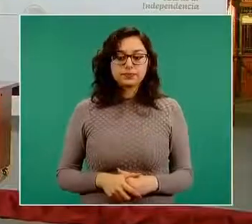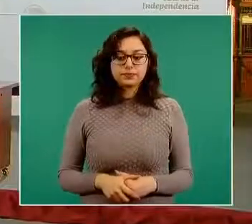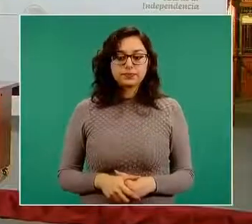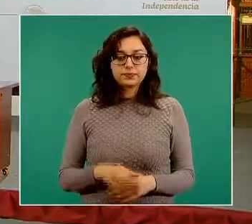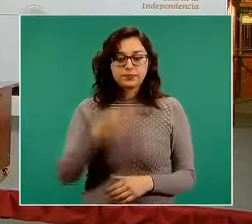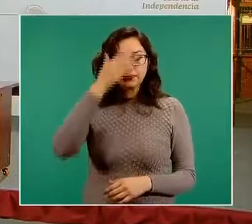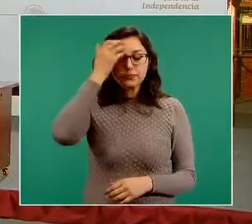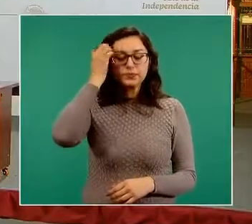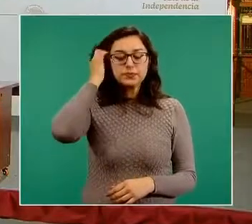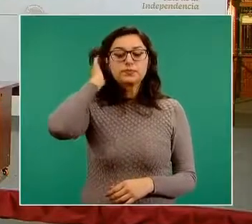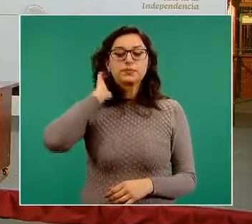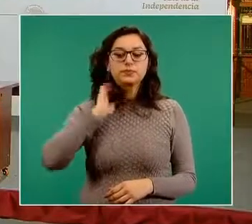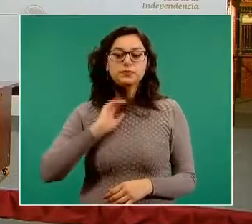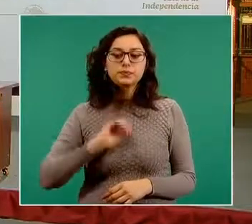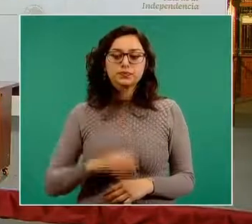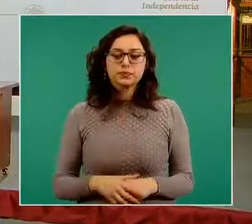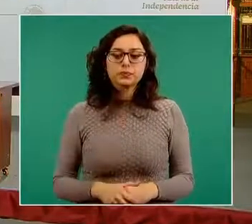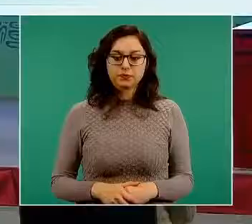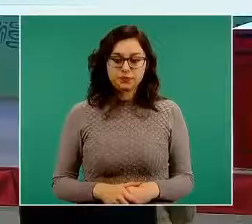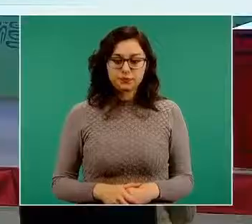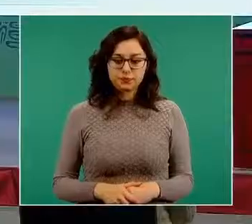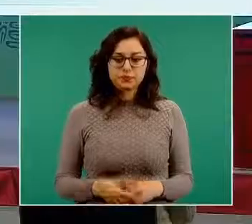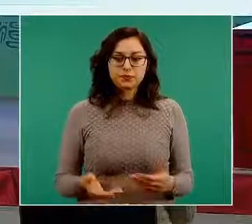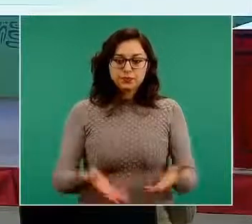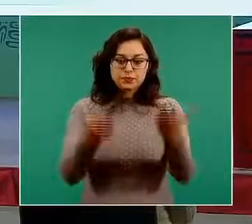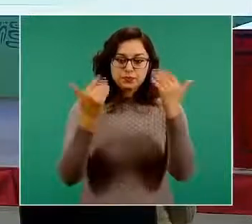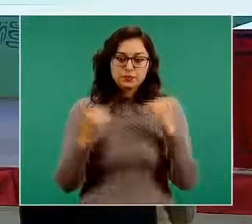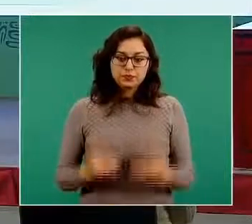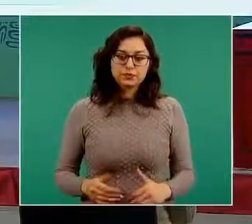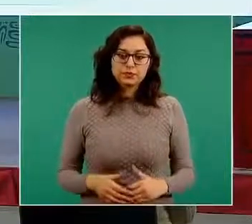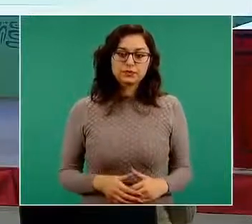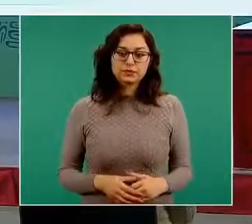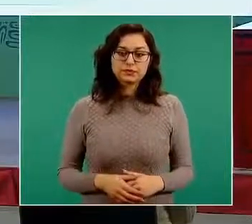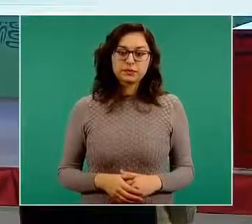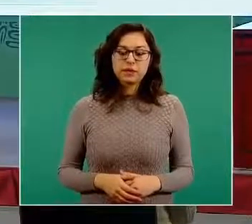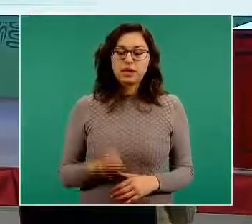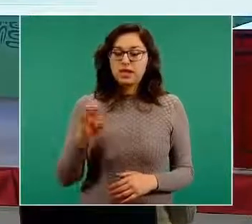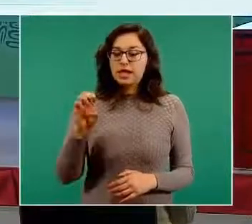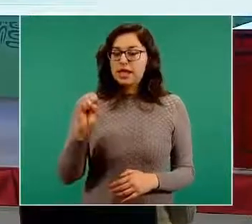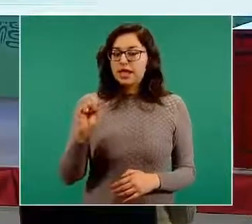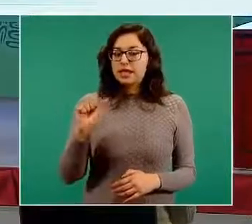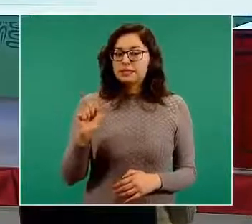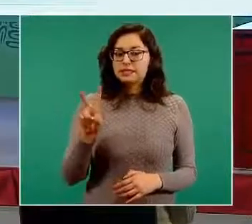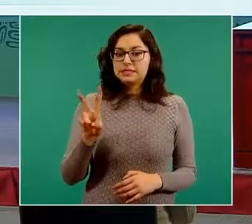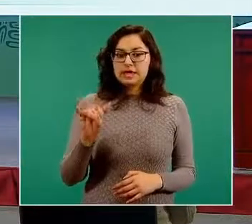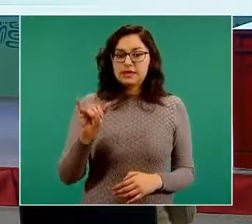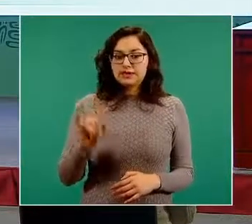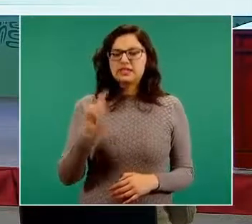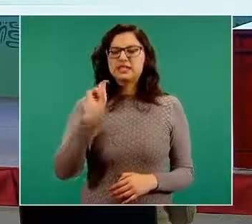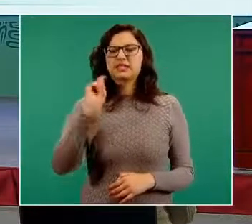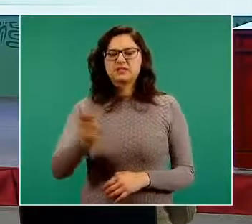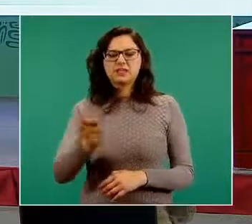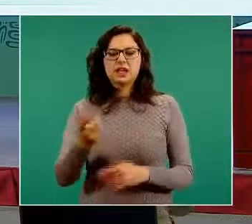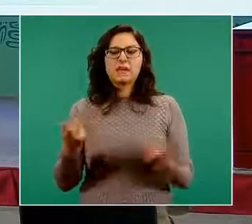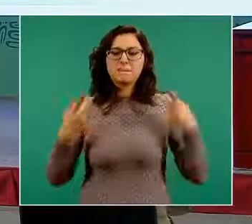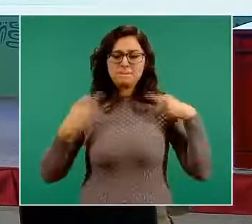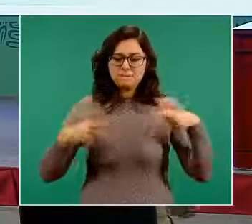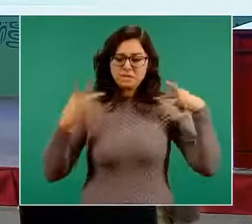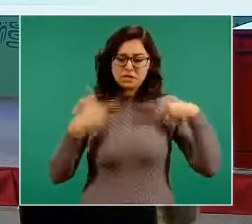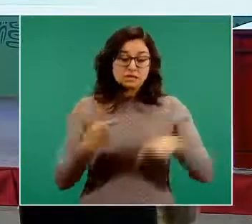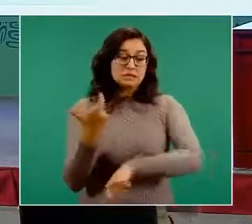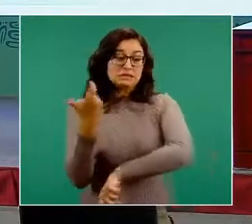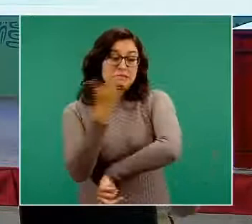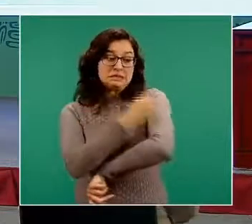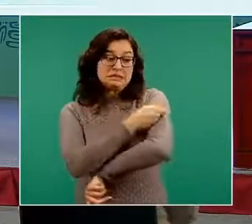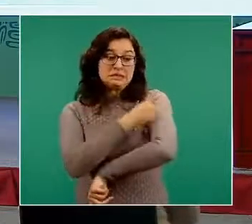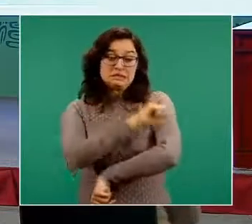La siguiente. Y finalmente, las ESAVIS o los ESAVIS, eventos supuestamente asociados a vacunación